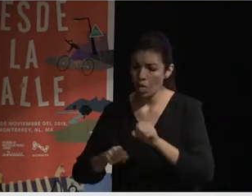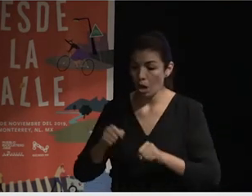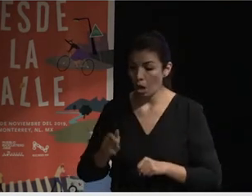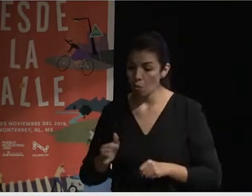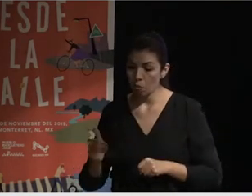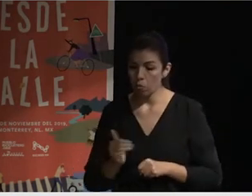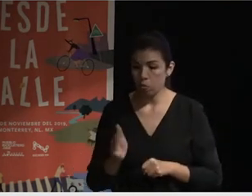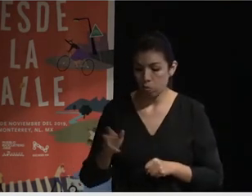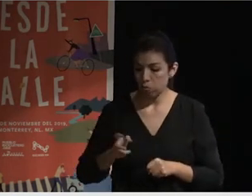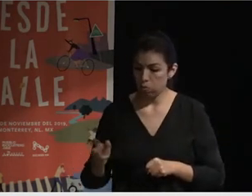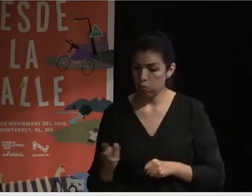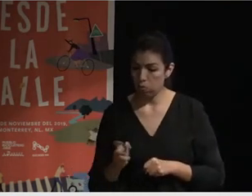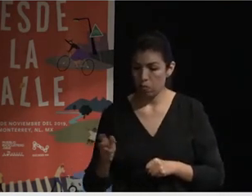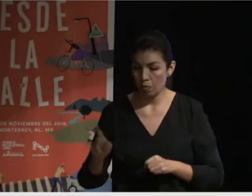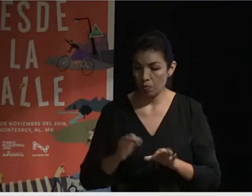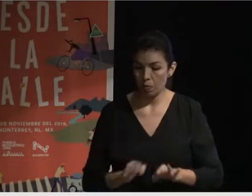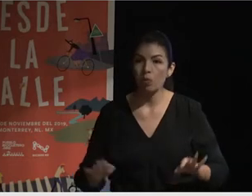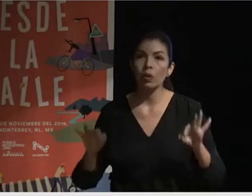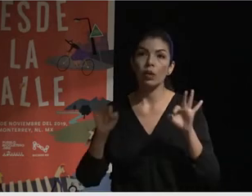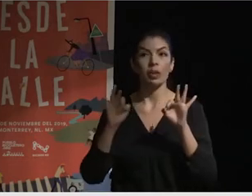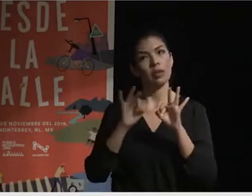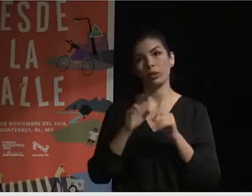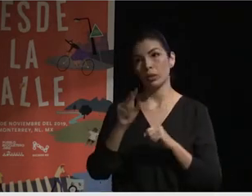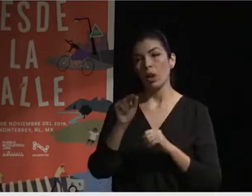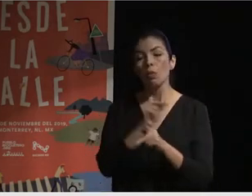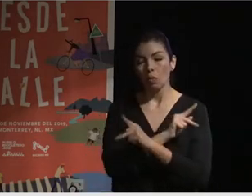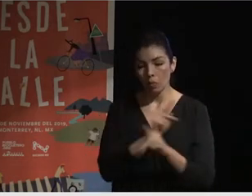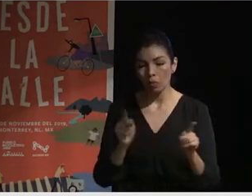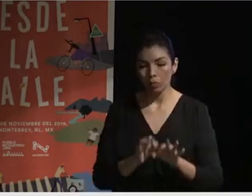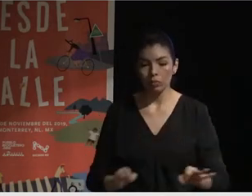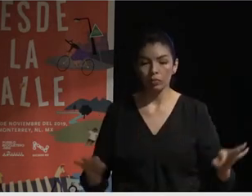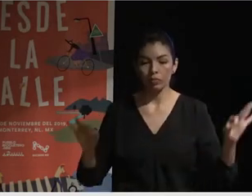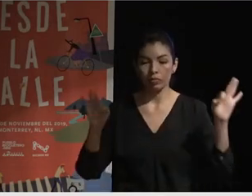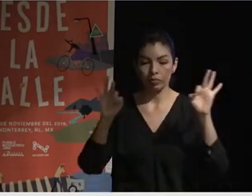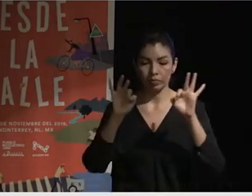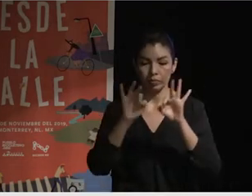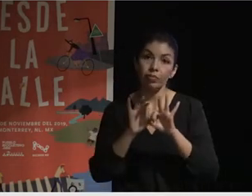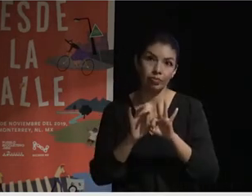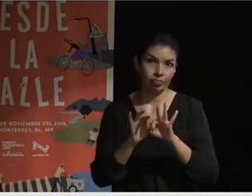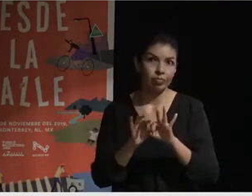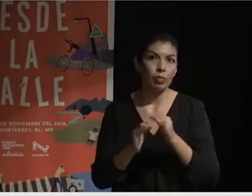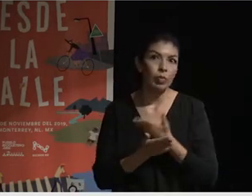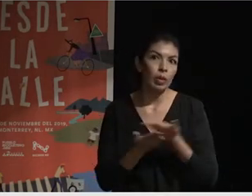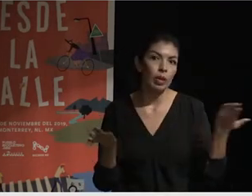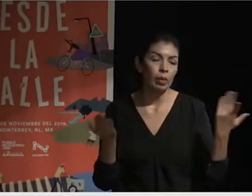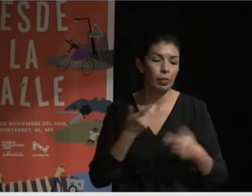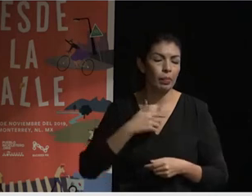abordar algunas formas de empezar a hacer frente y de empezarnos a preguntar quiénes diseñan el espacio